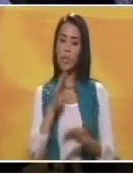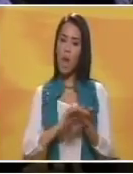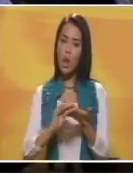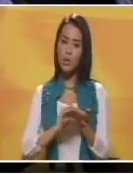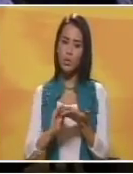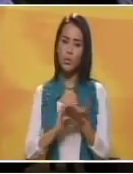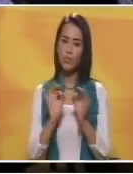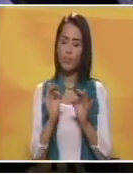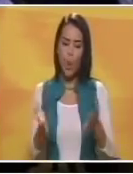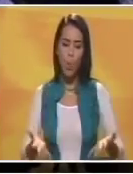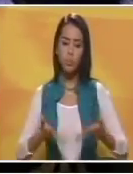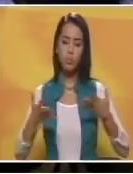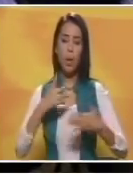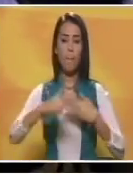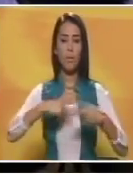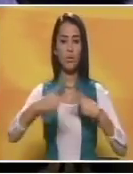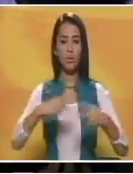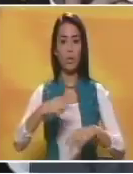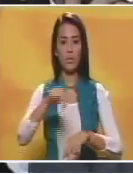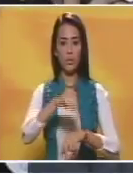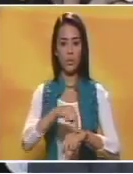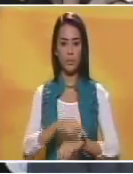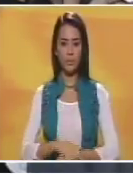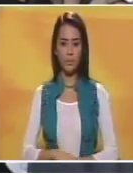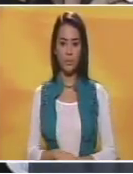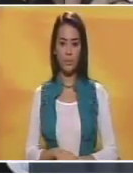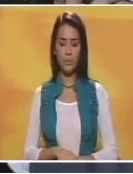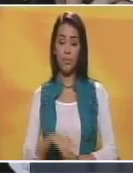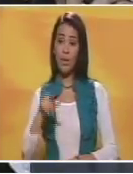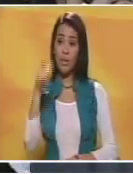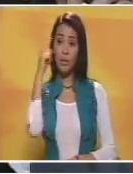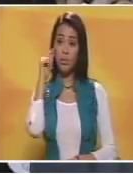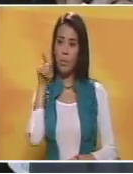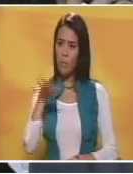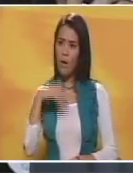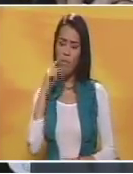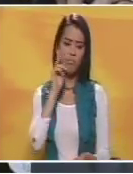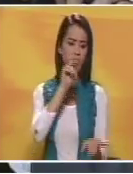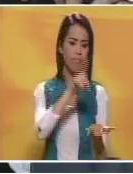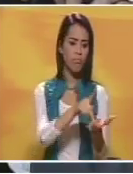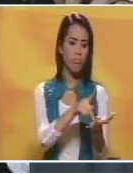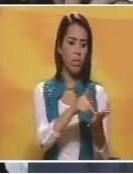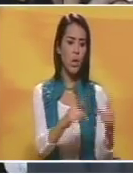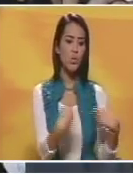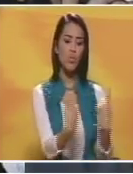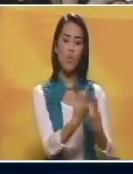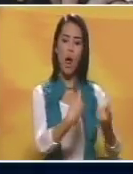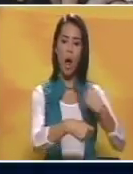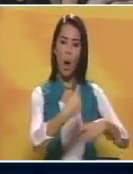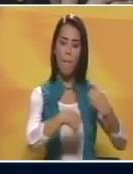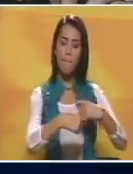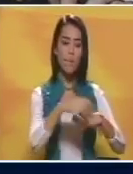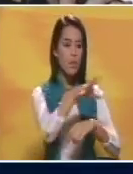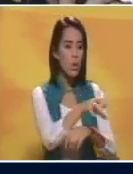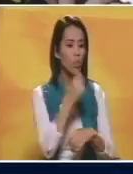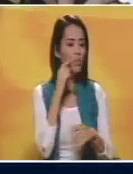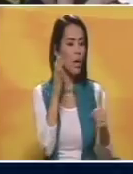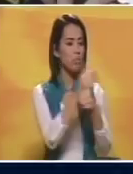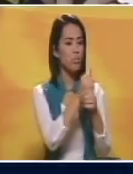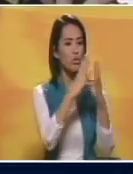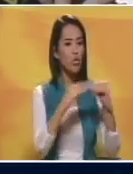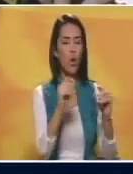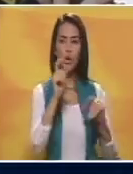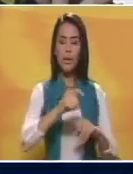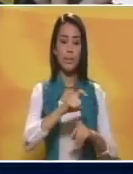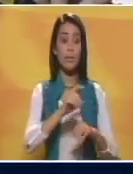es incentivar la producción nacional. El día que usted pueda ir a cualquier bodega, a cualquier automercado, cualquier supermercado y consiga todo lo que usted necesita, ese